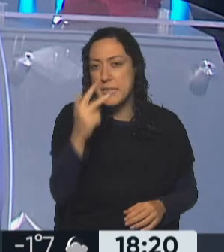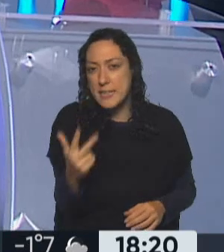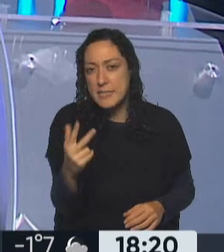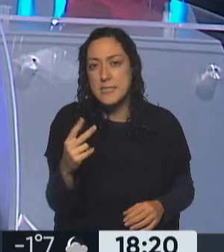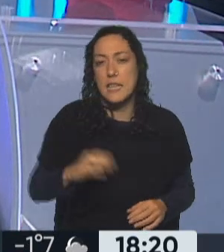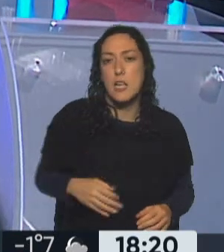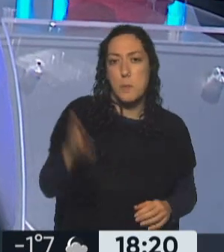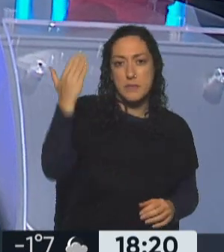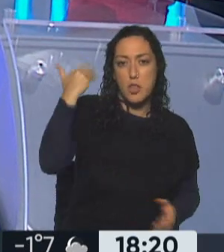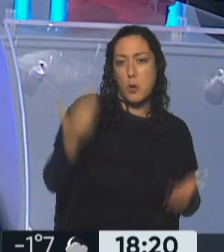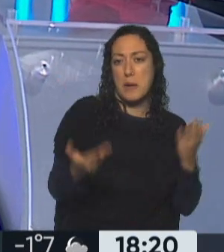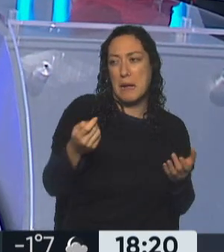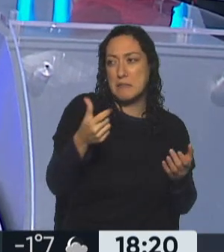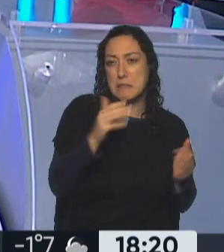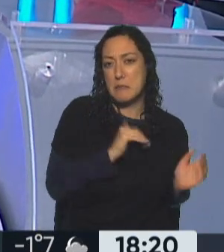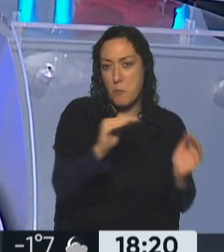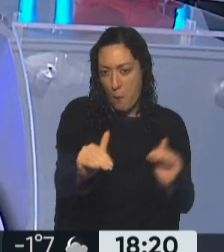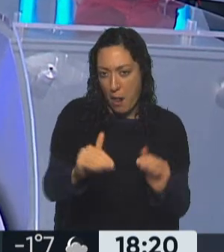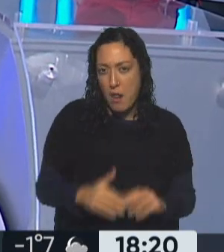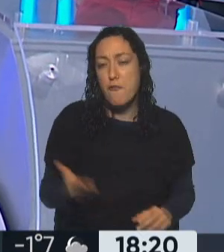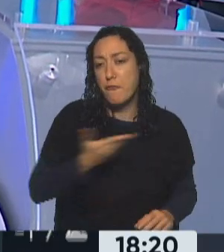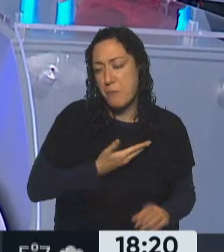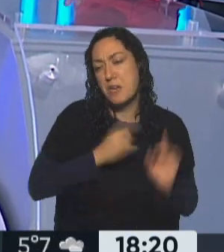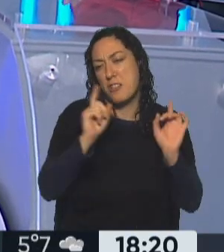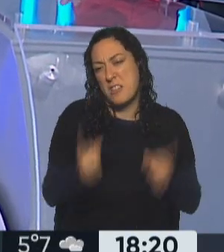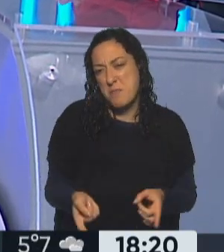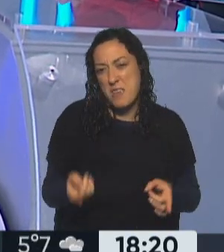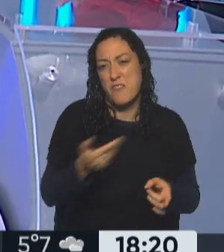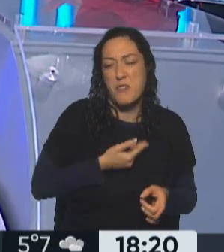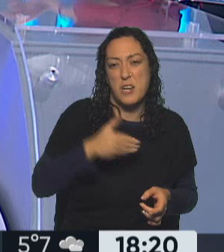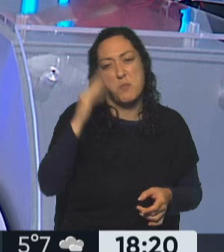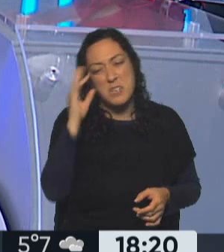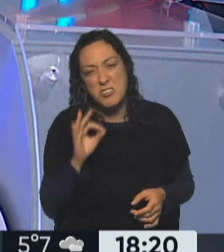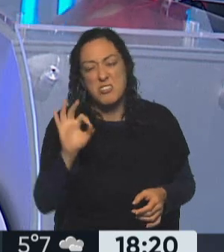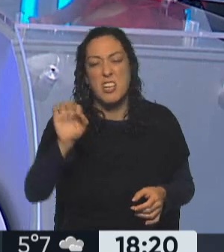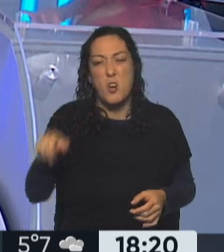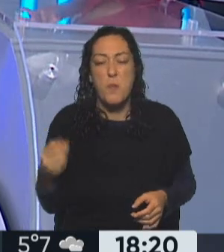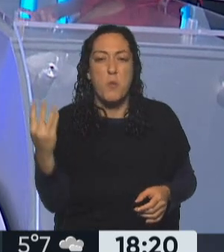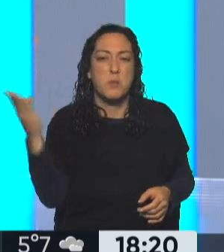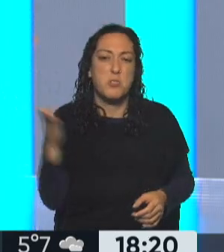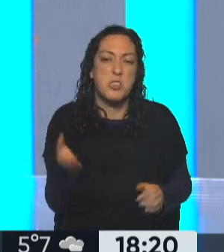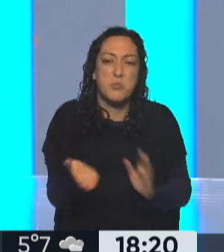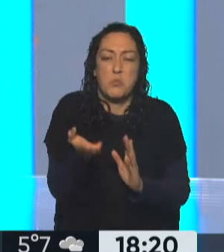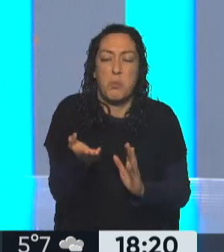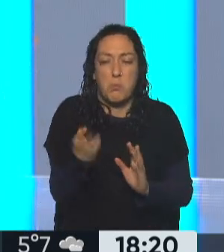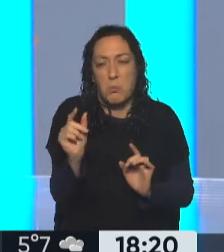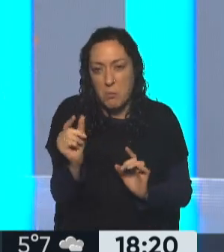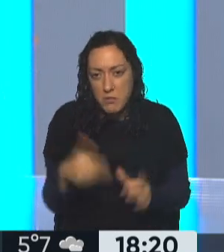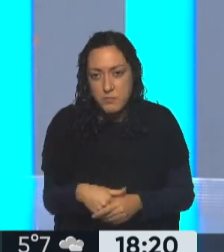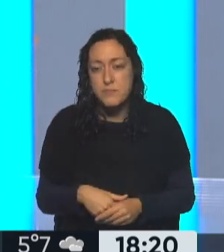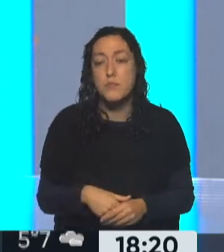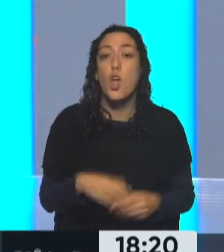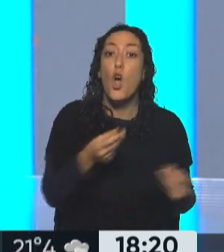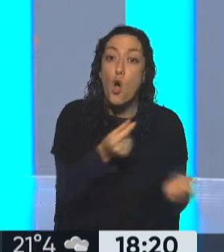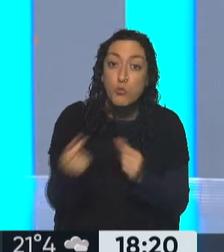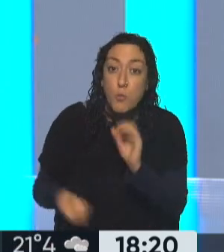del 2022 y con respecto a febrero también una leve sube del 0,4%. Ahora, aumento de las ventas, aumento del